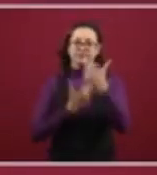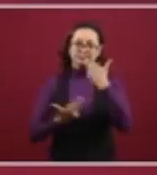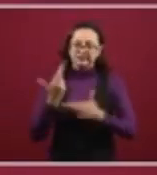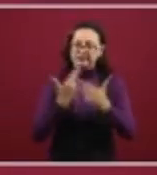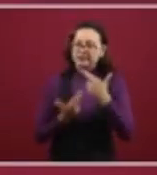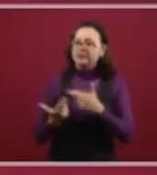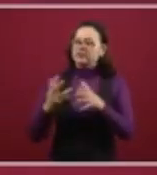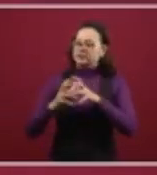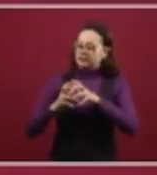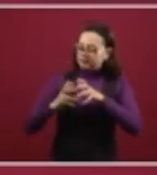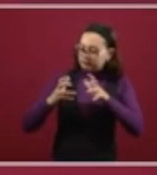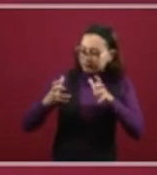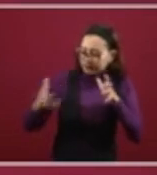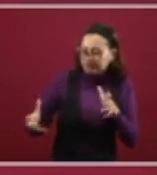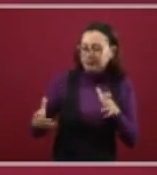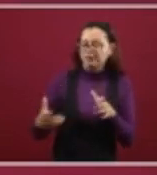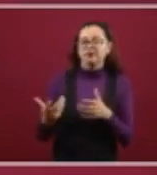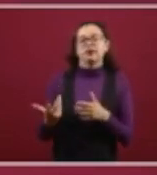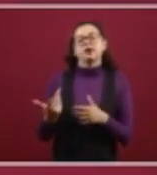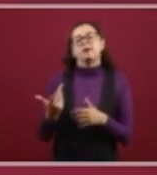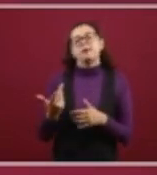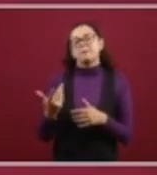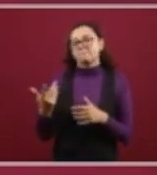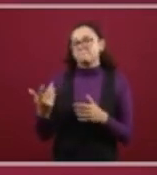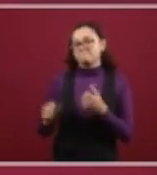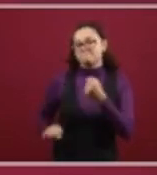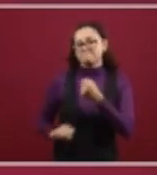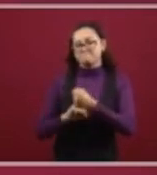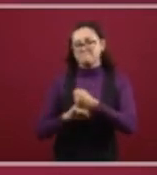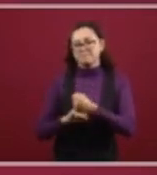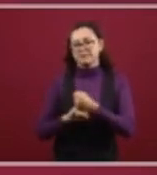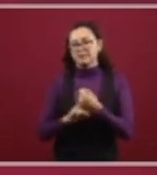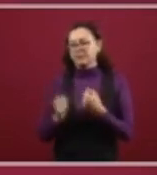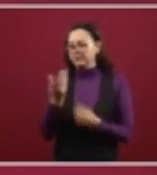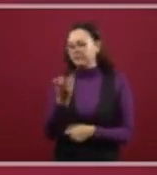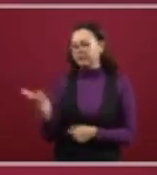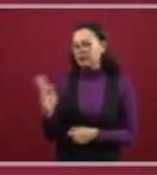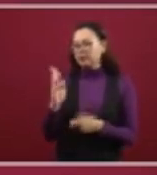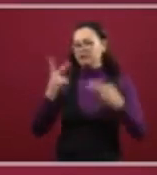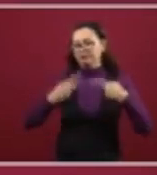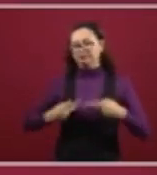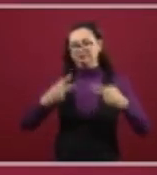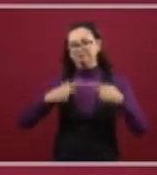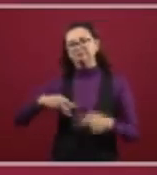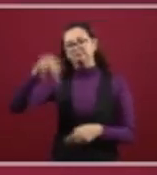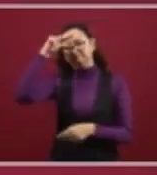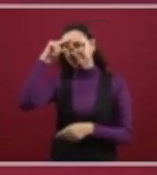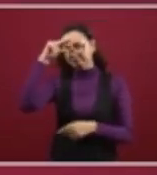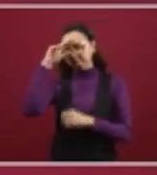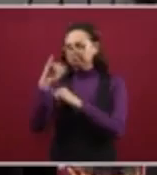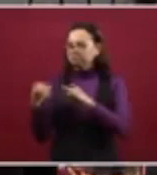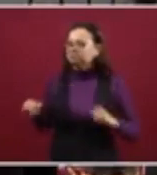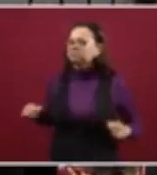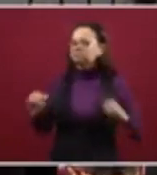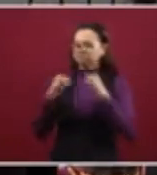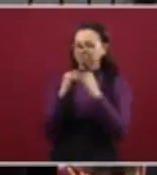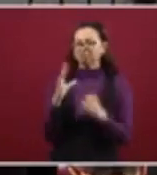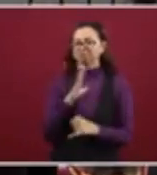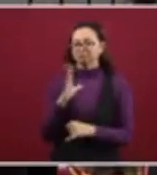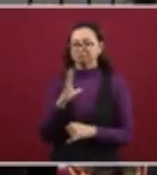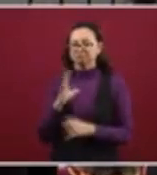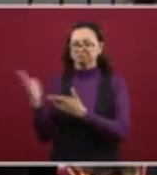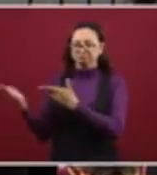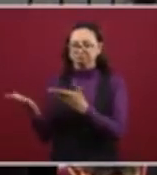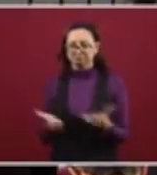ya indicados, pero que también tengan una base técnica. Y para eso contamos con muy buenas instituciones.